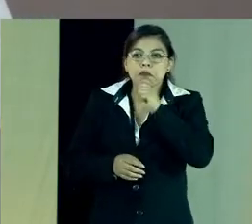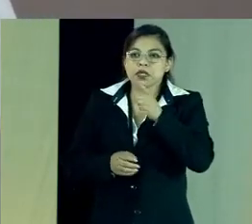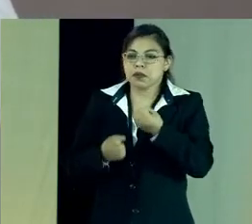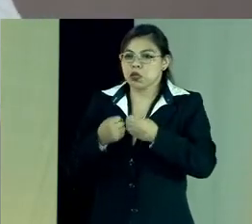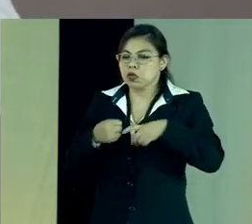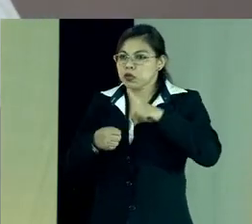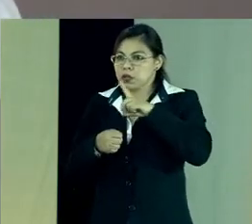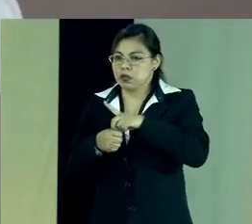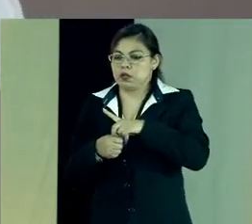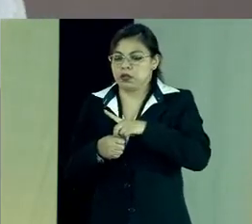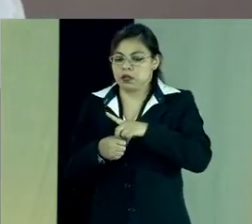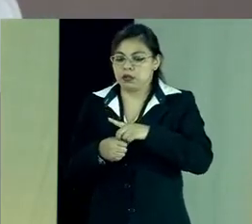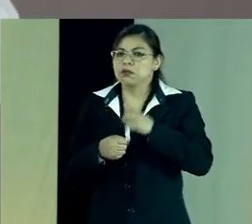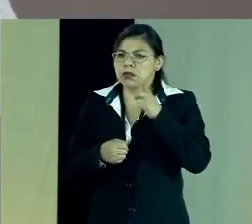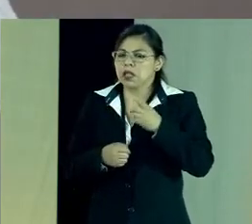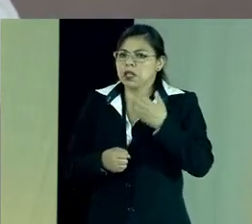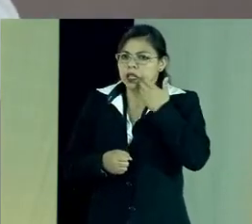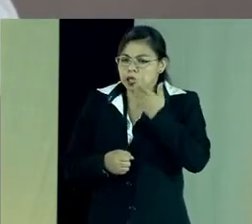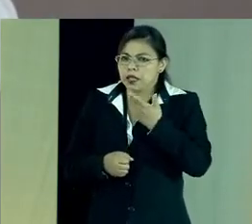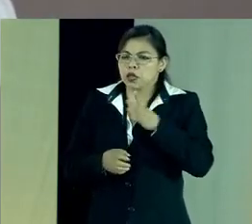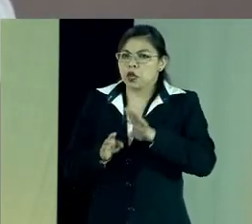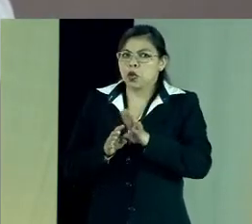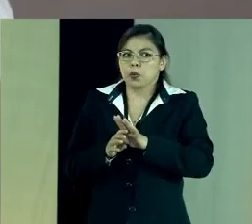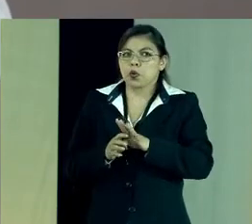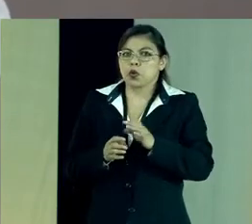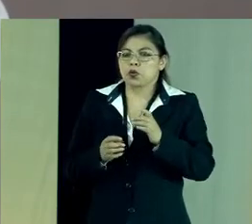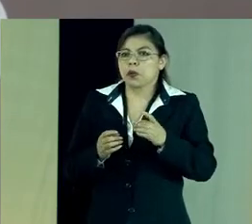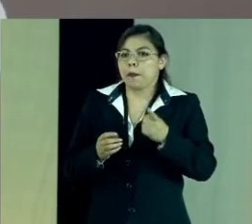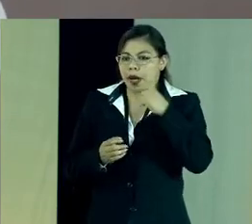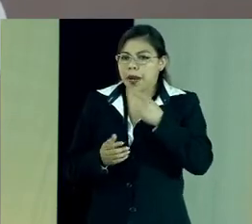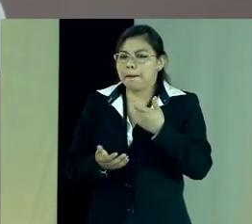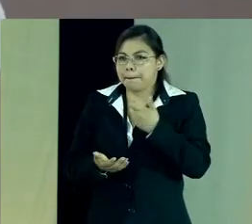que exige eliminación de agravio